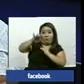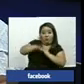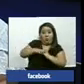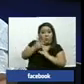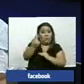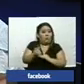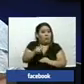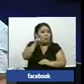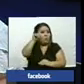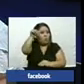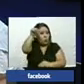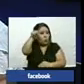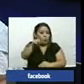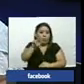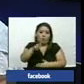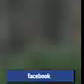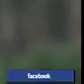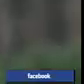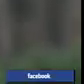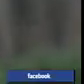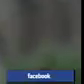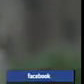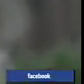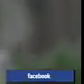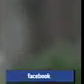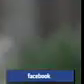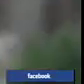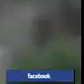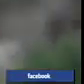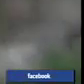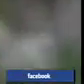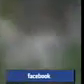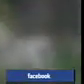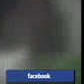un adulto y tres menores.